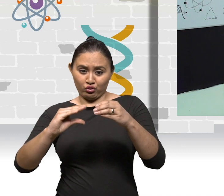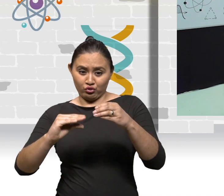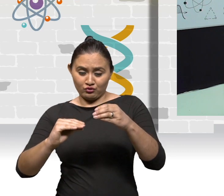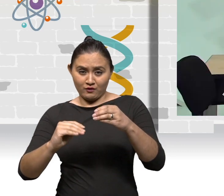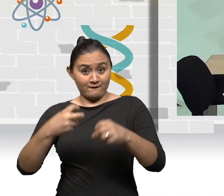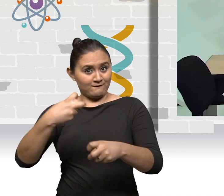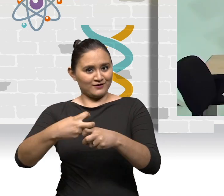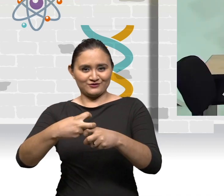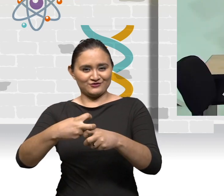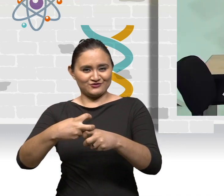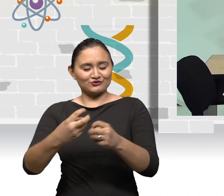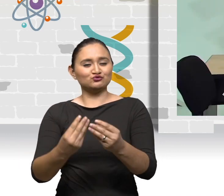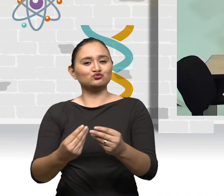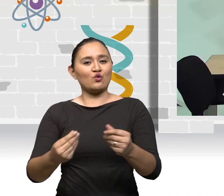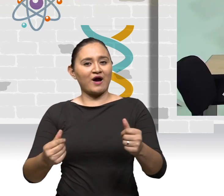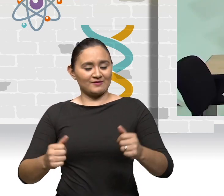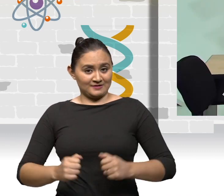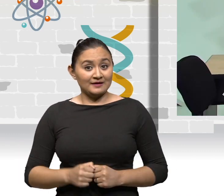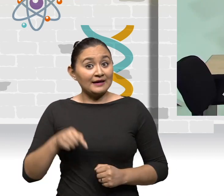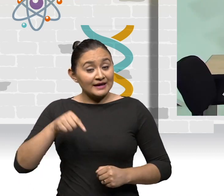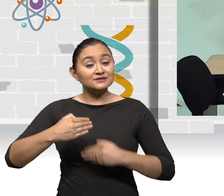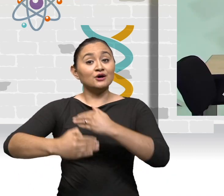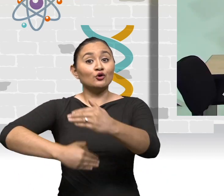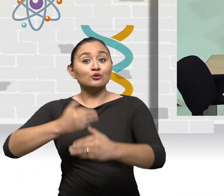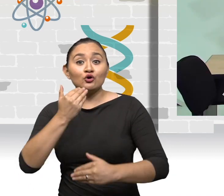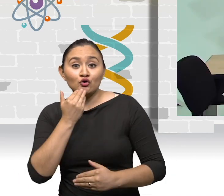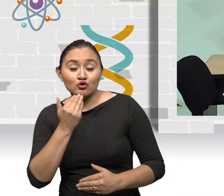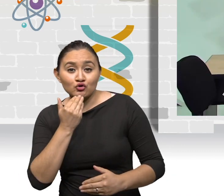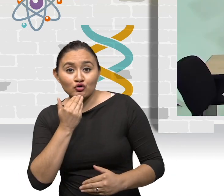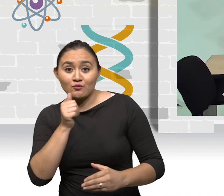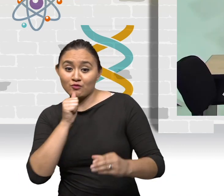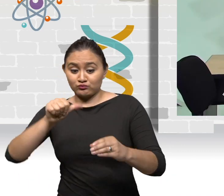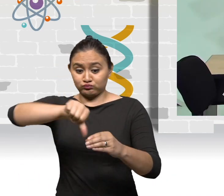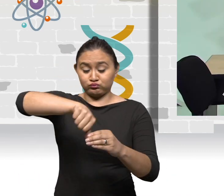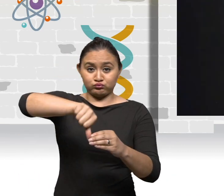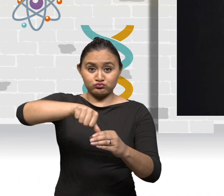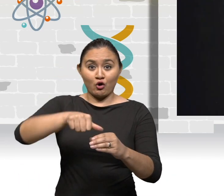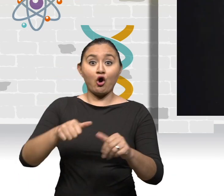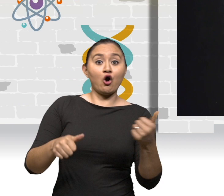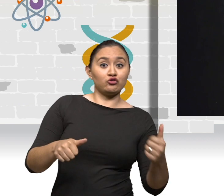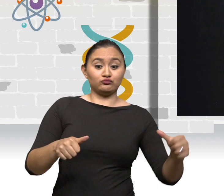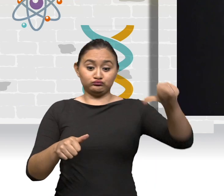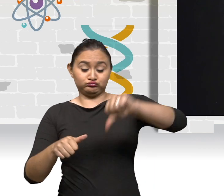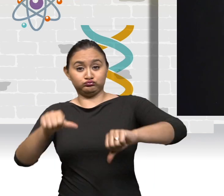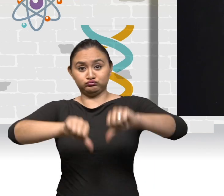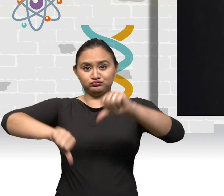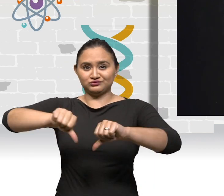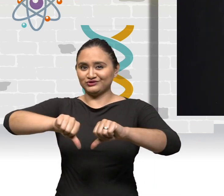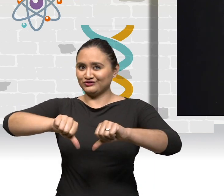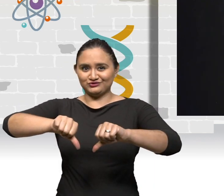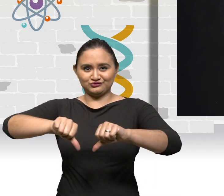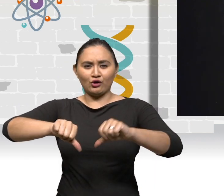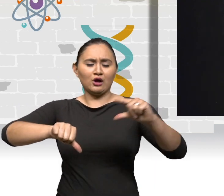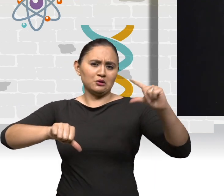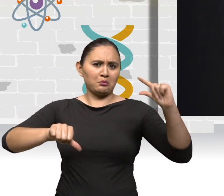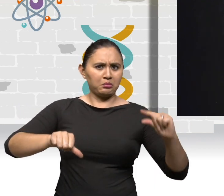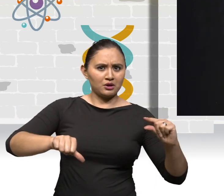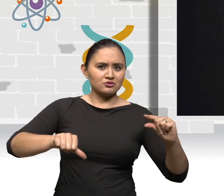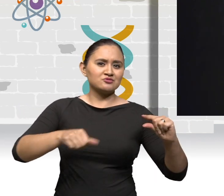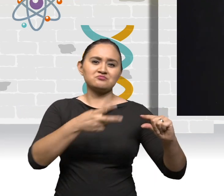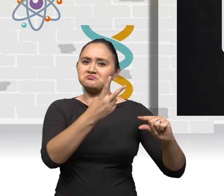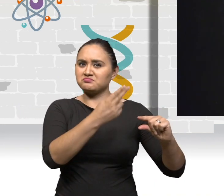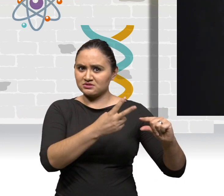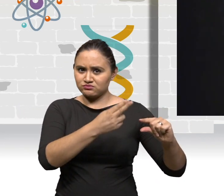concentración. En este proceso no cambia la cantidad de soluto presente. El volumen final de la disolución diluida